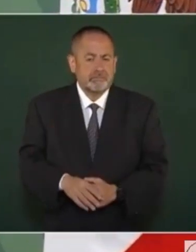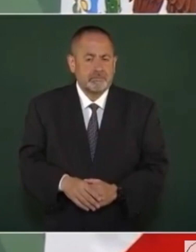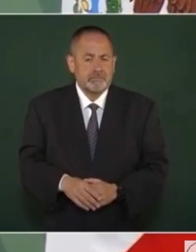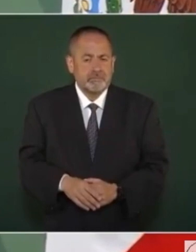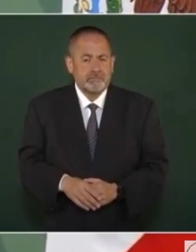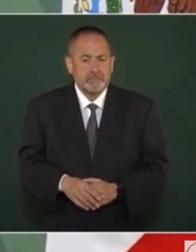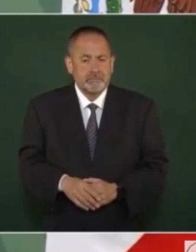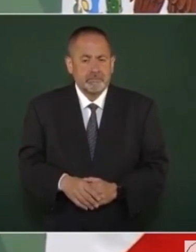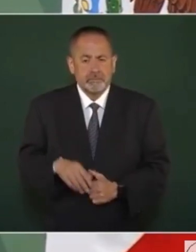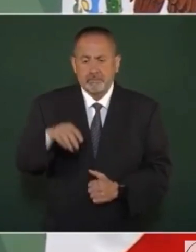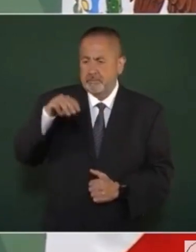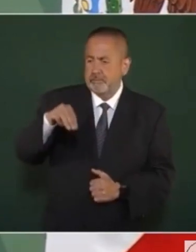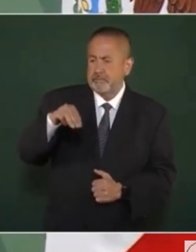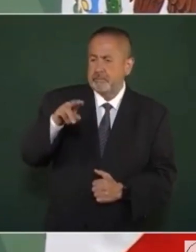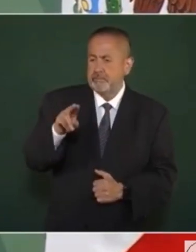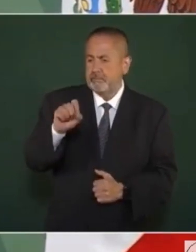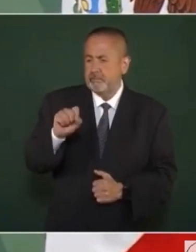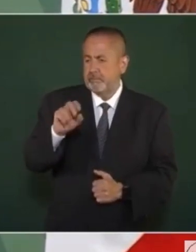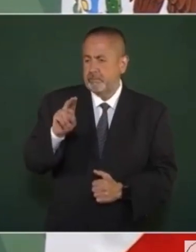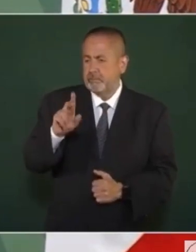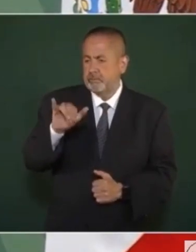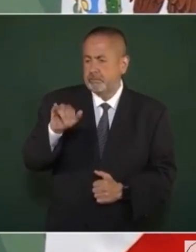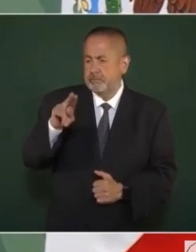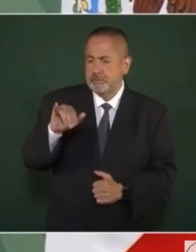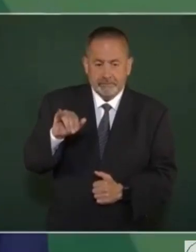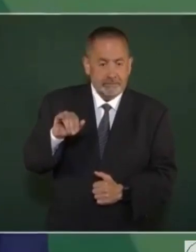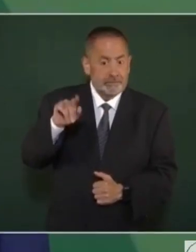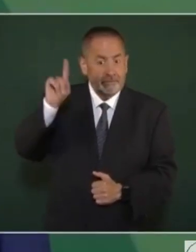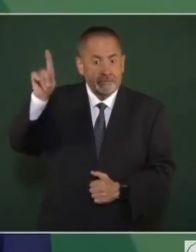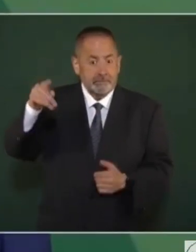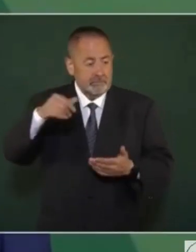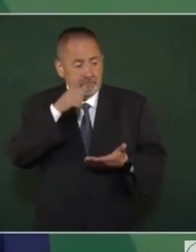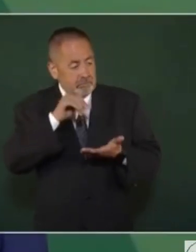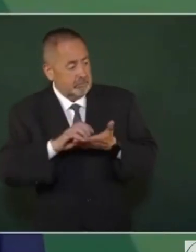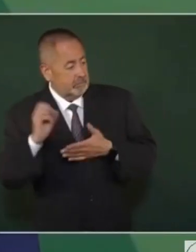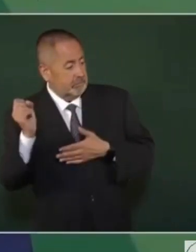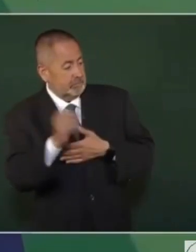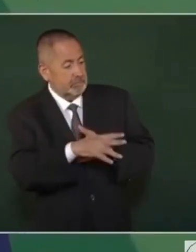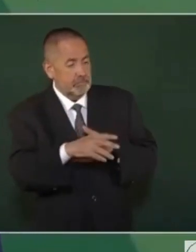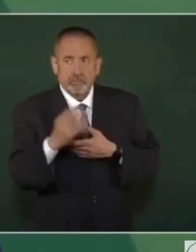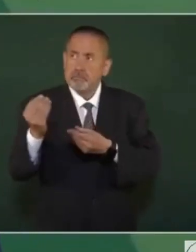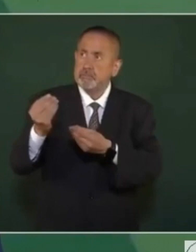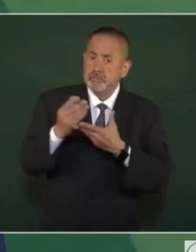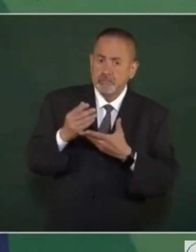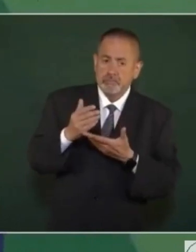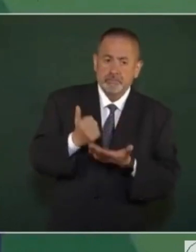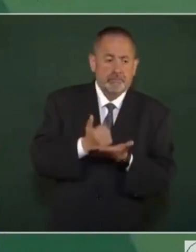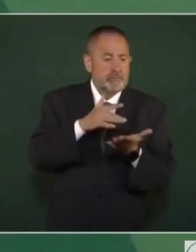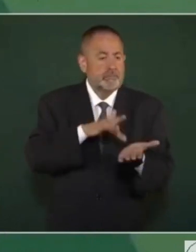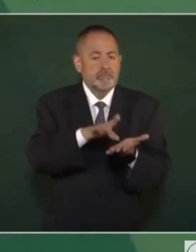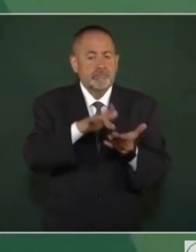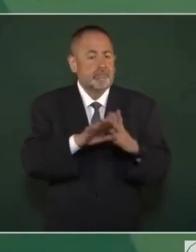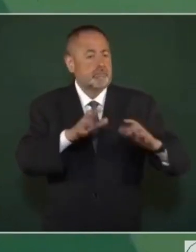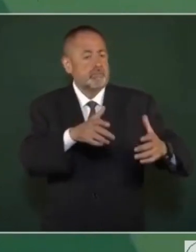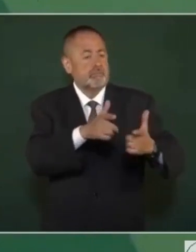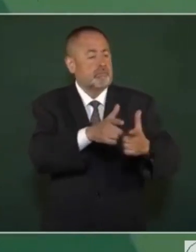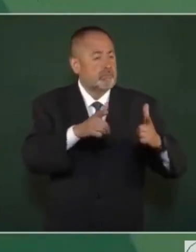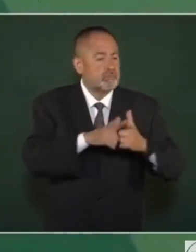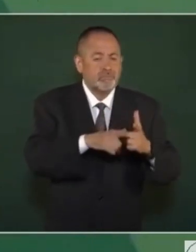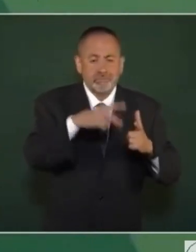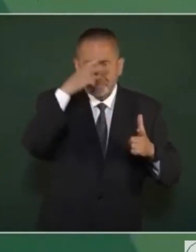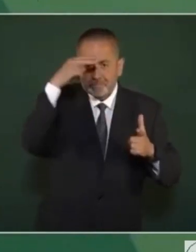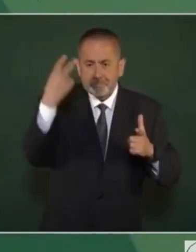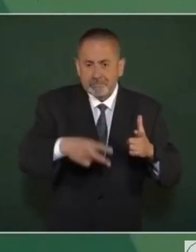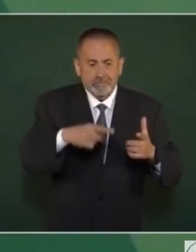de Mussolini para apoyar a la derecha mexicana, al